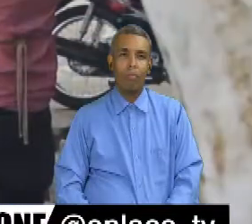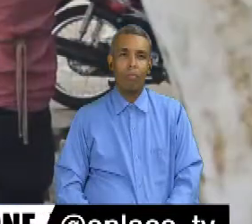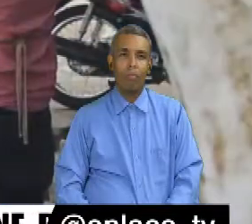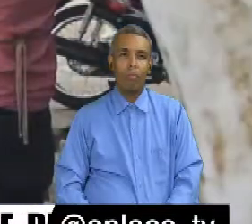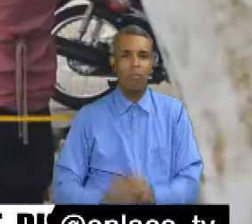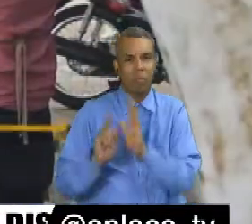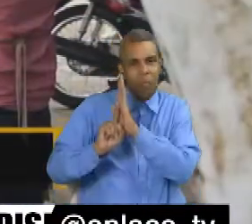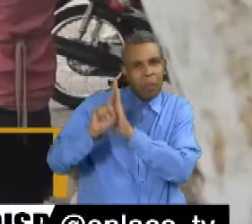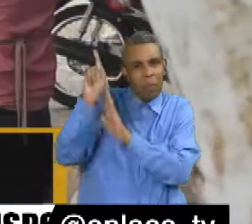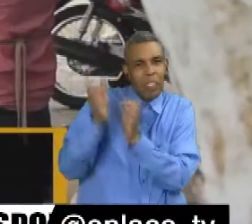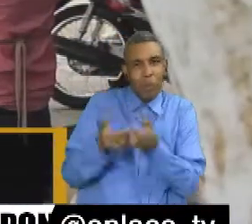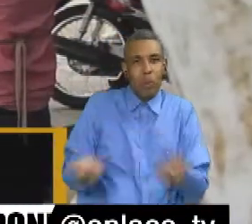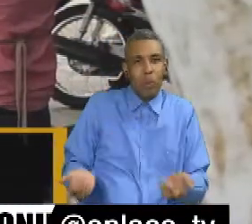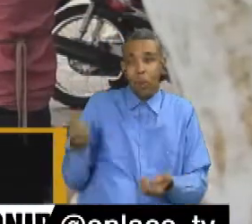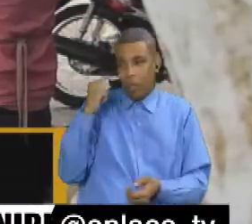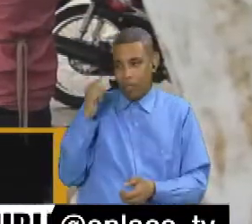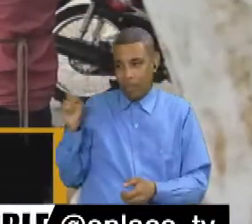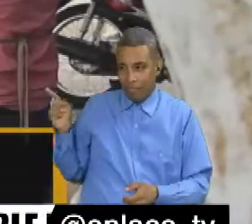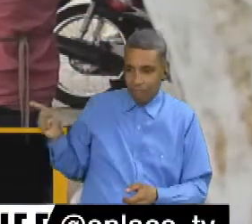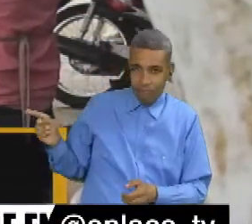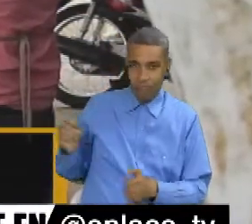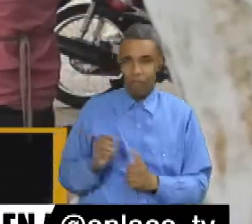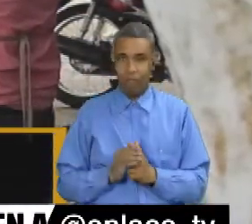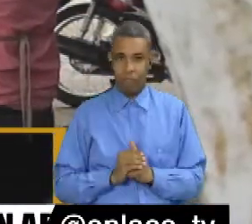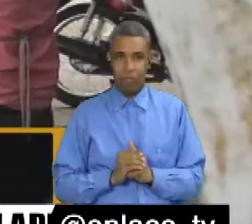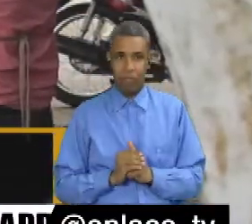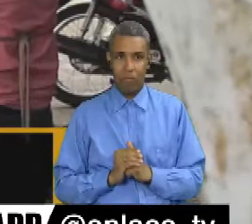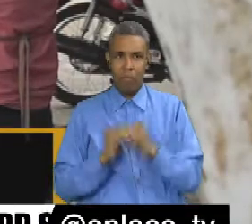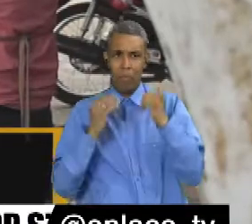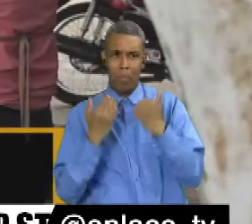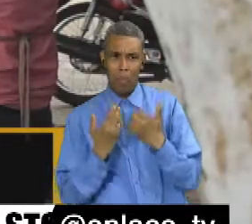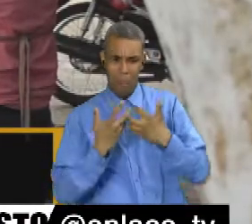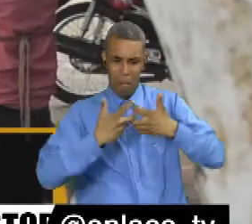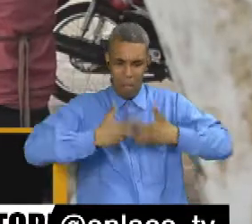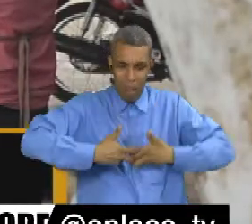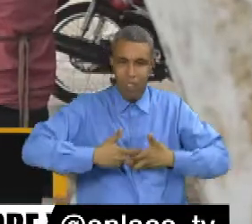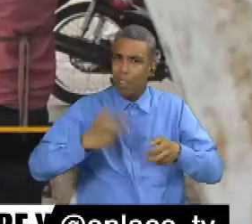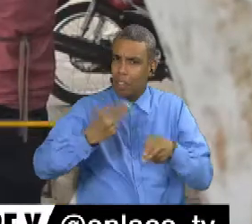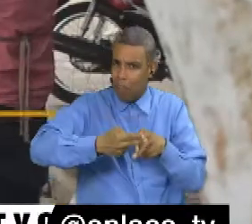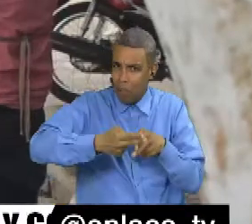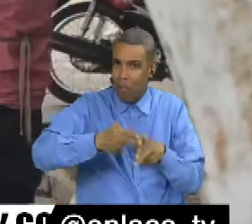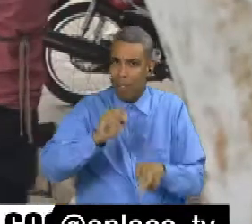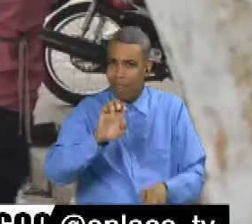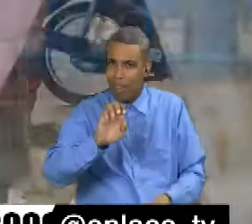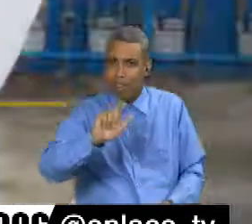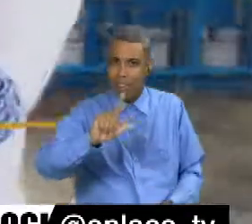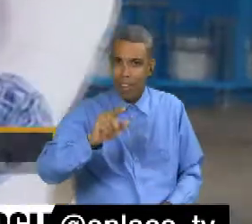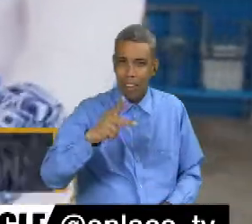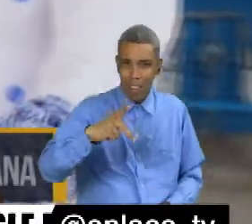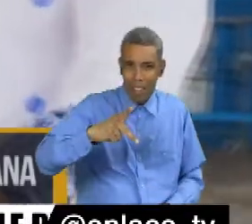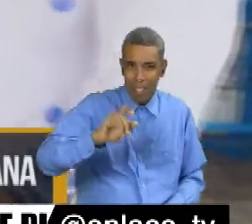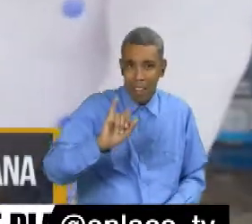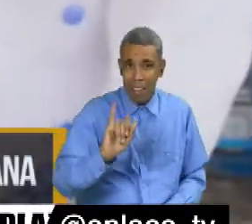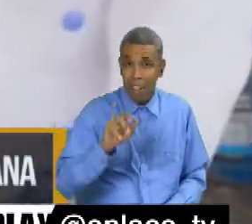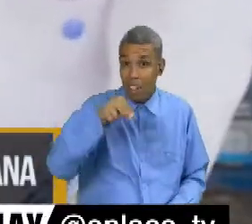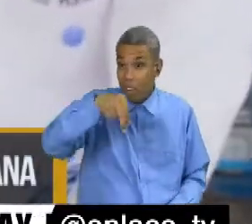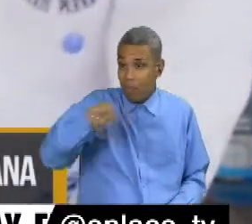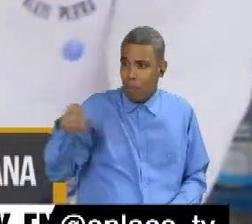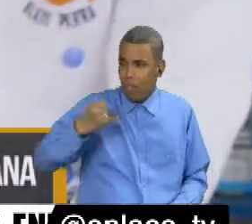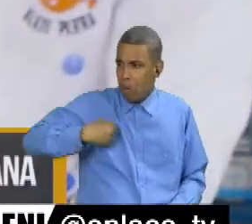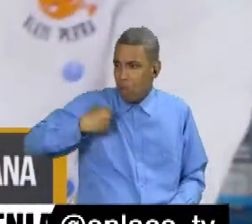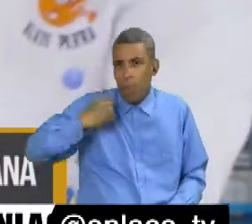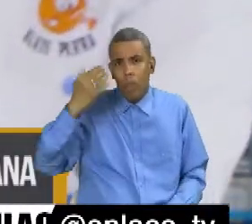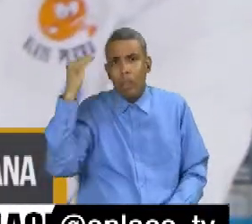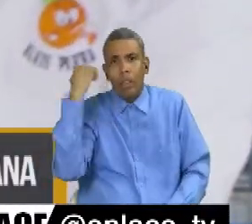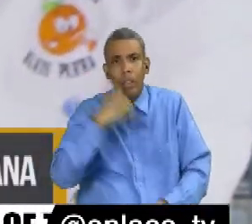Un ejemplo de tesón y superación se refleja en la empresa en crecimiento de Elkin Parra, un joven barranqueño que un día en medio de la preocupación